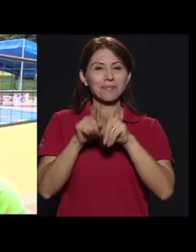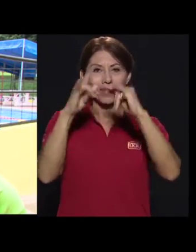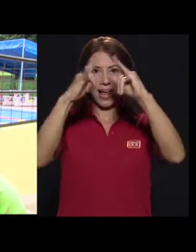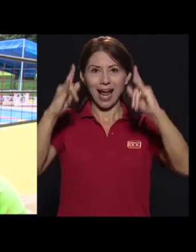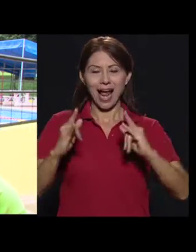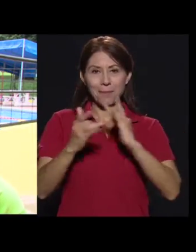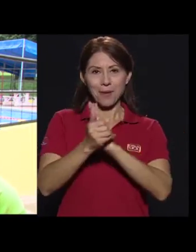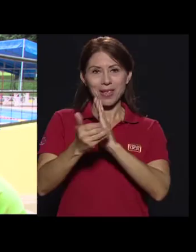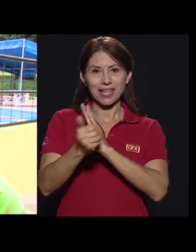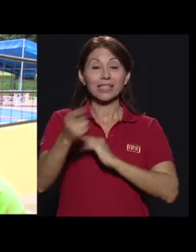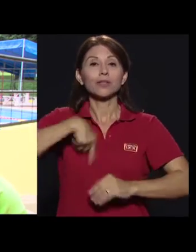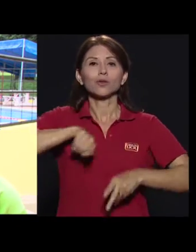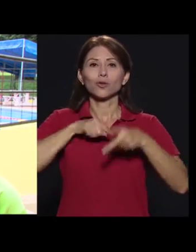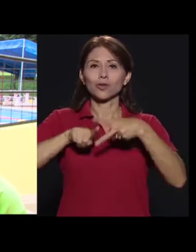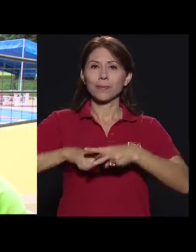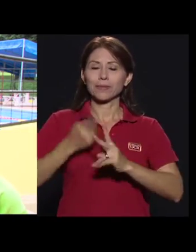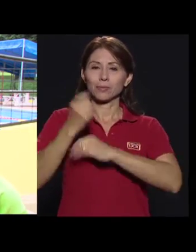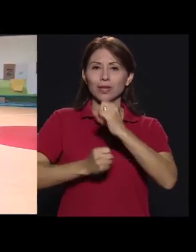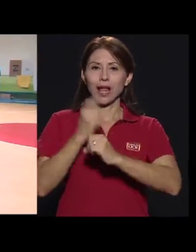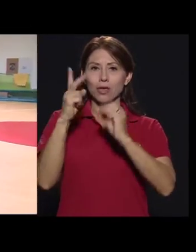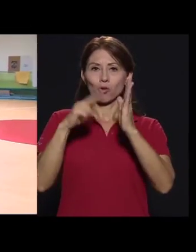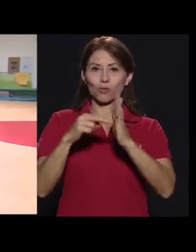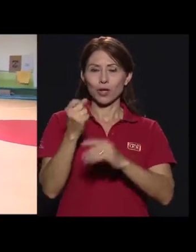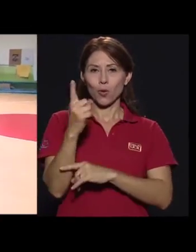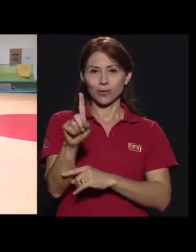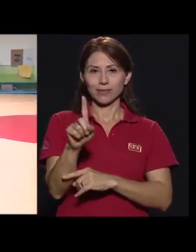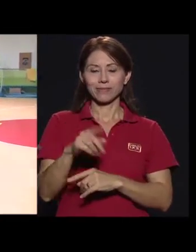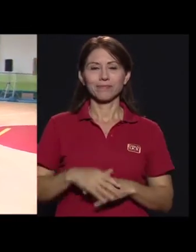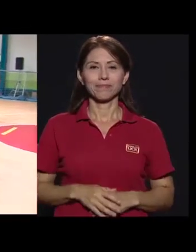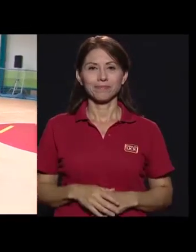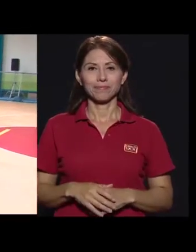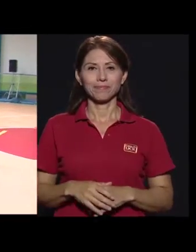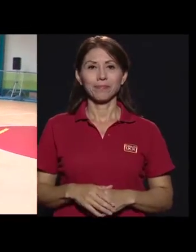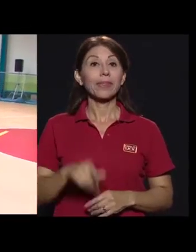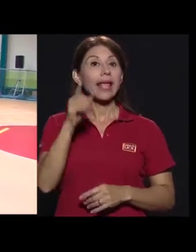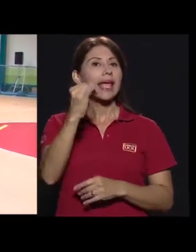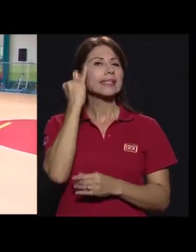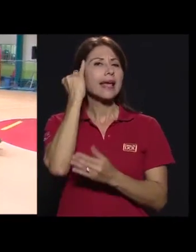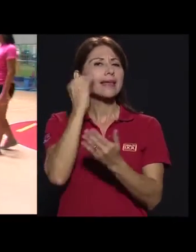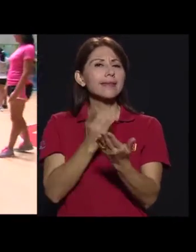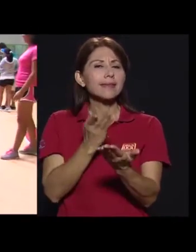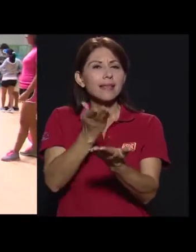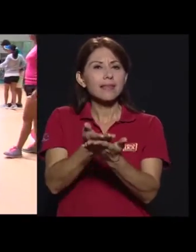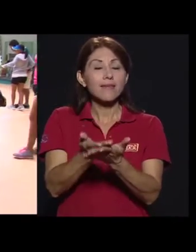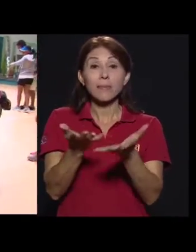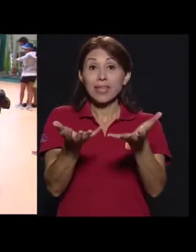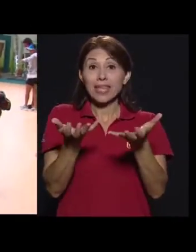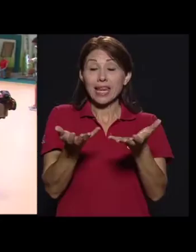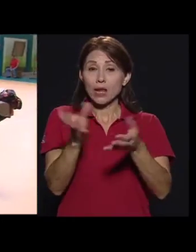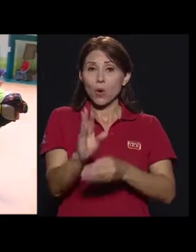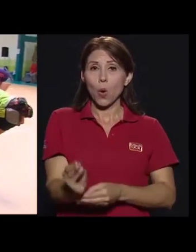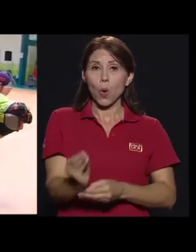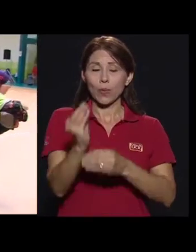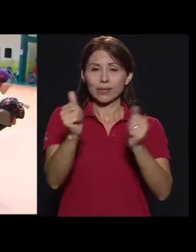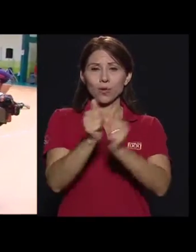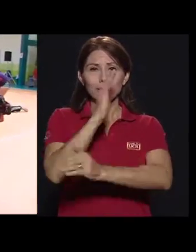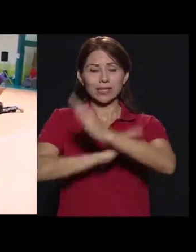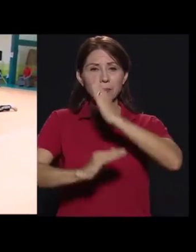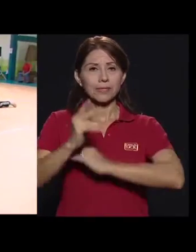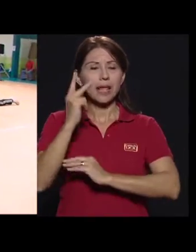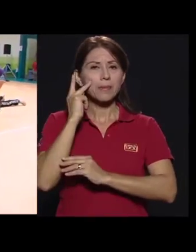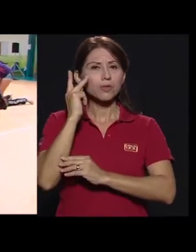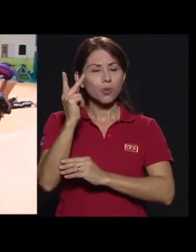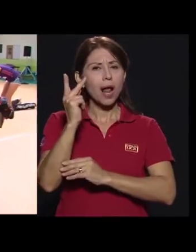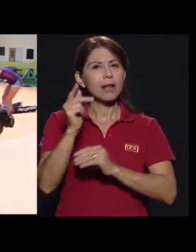Nosotros lo empezamos en el 2011, nuestro primer campamento. Esta iniciativa busca potenciar las capacidades de jóvenes con discapacidad